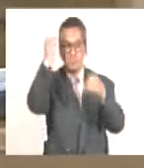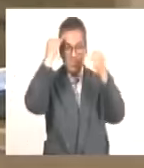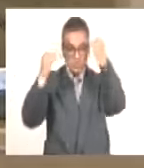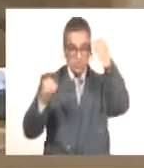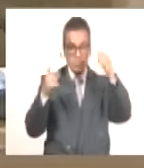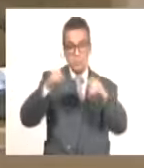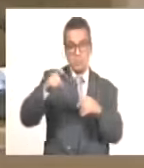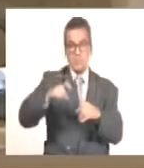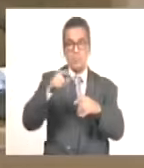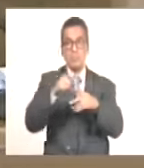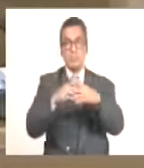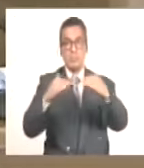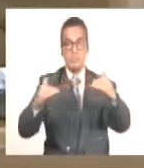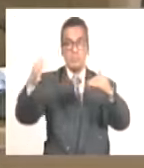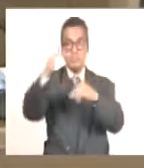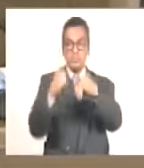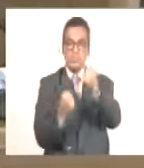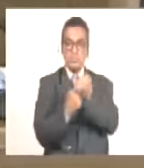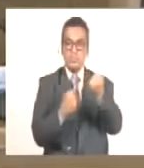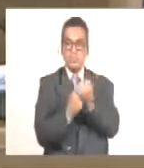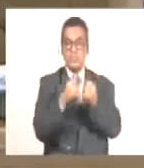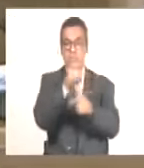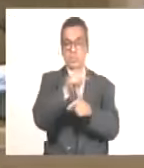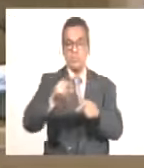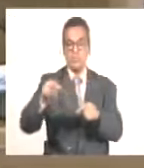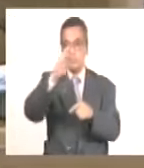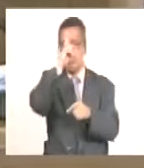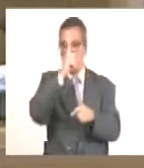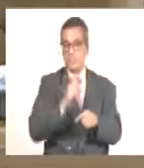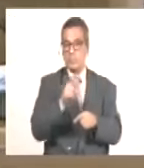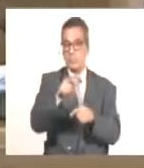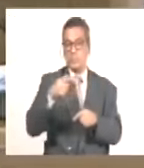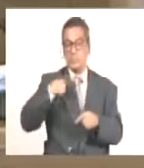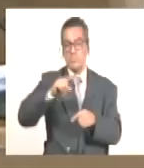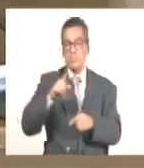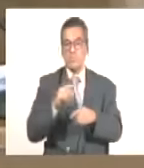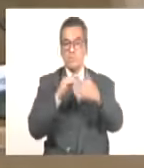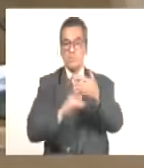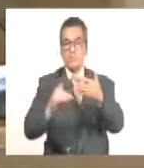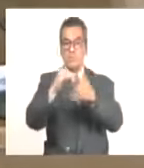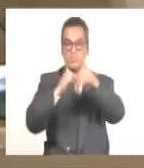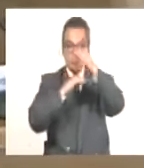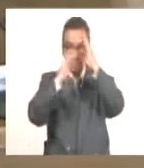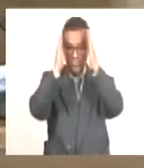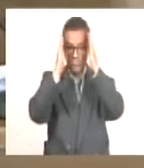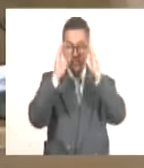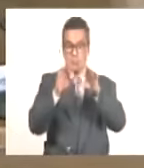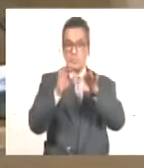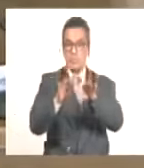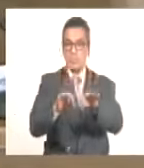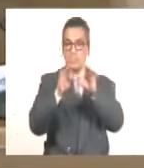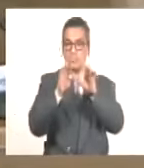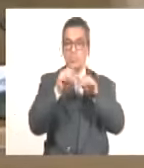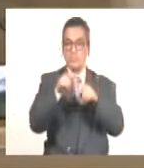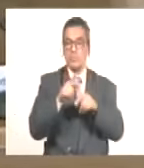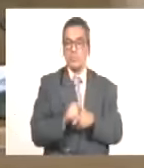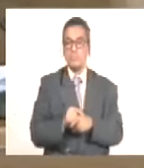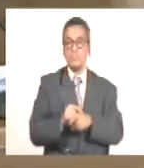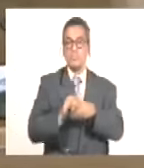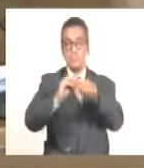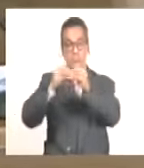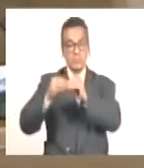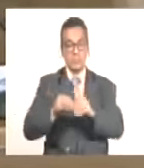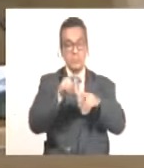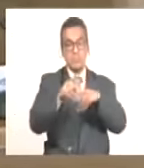que requieran altos niveles de apoyo. Las personas con discapacidad tendrán prioridad y atención preferentes en el